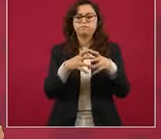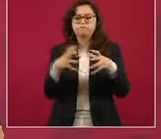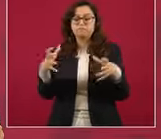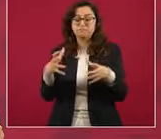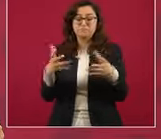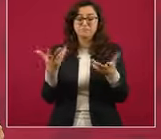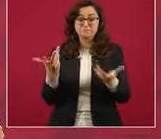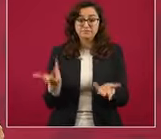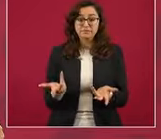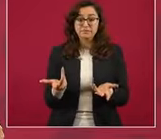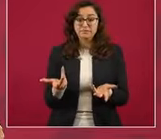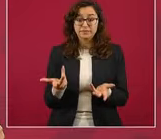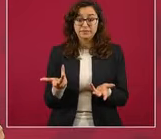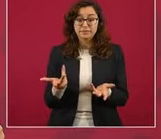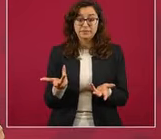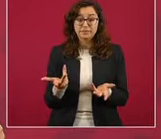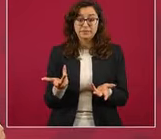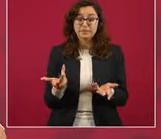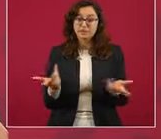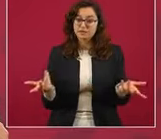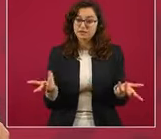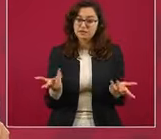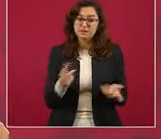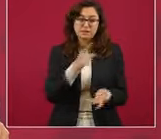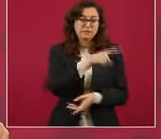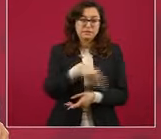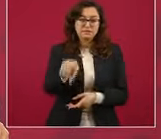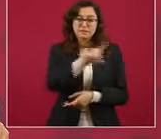que se tome en cuenta que ya es mucha la